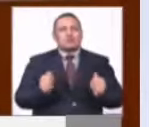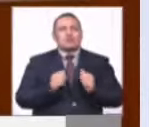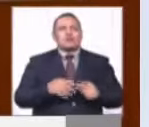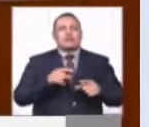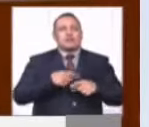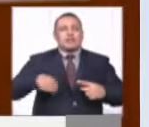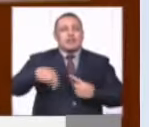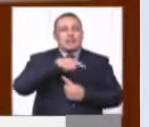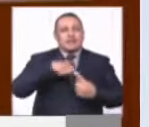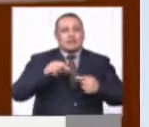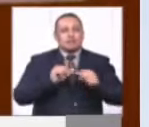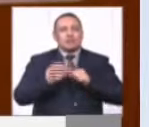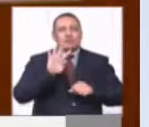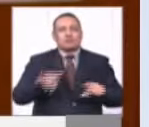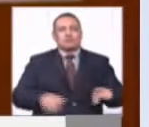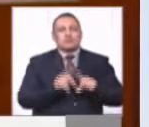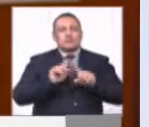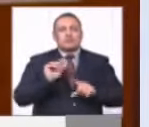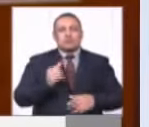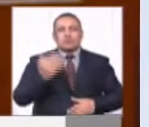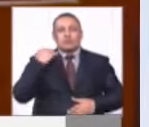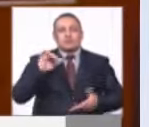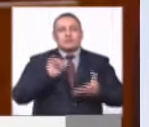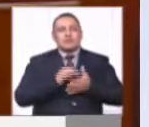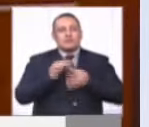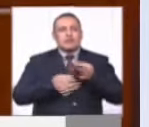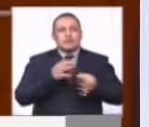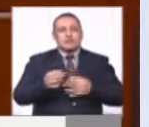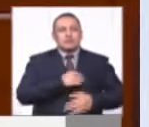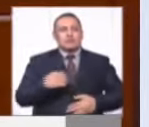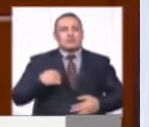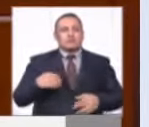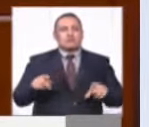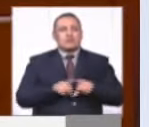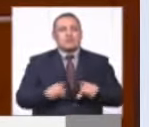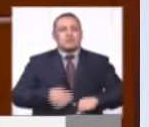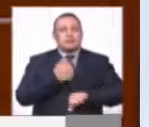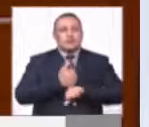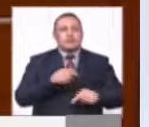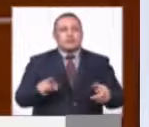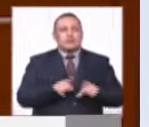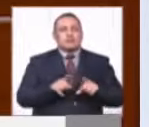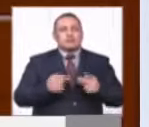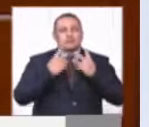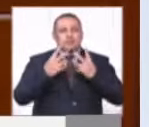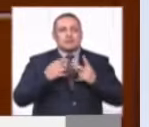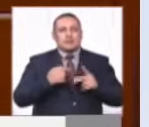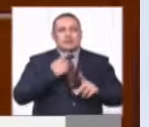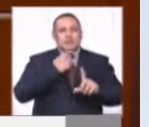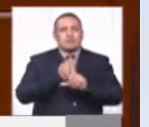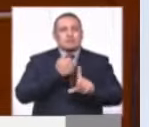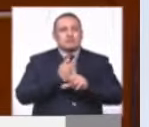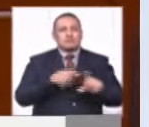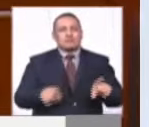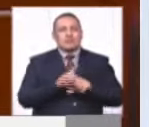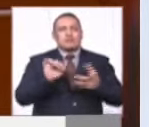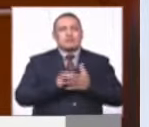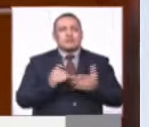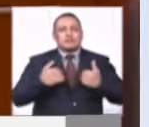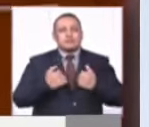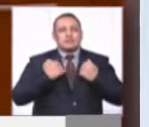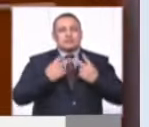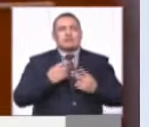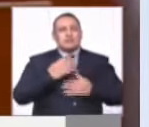eje vial número 4. Hace momento ha hablado el señor ministro Premier que él ya se va a